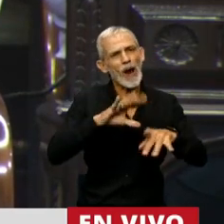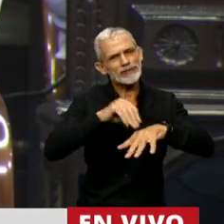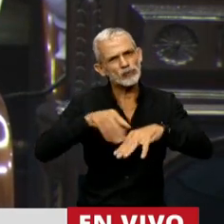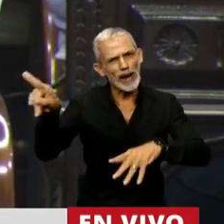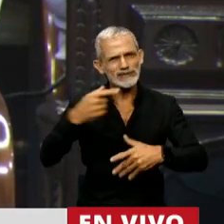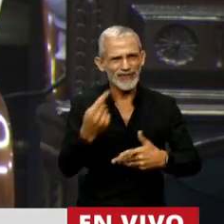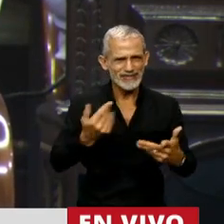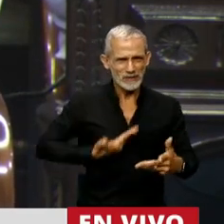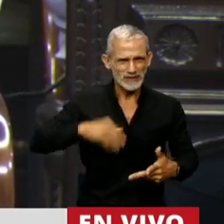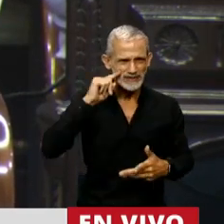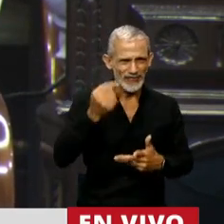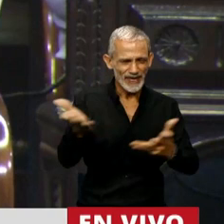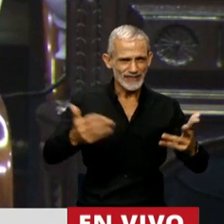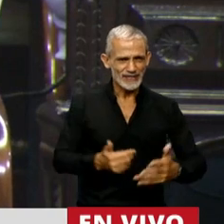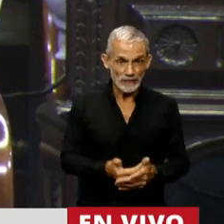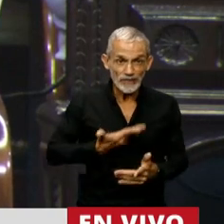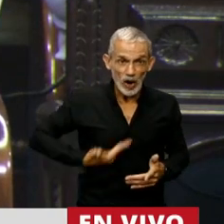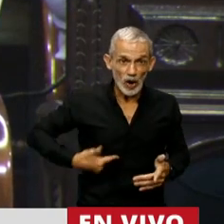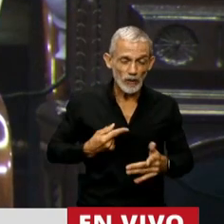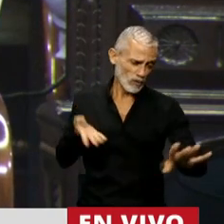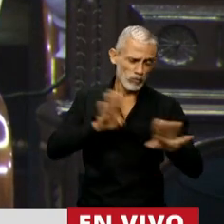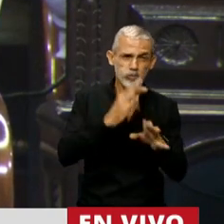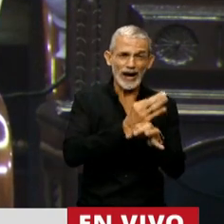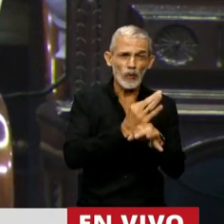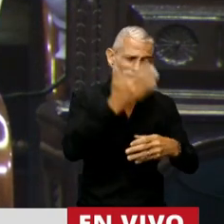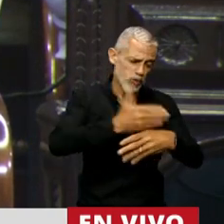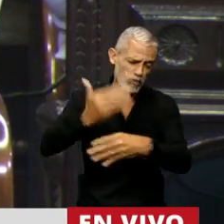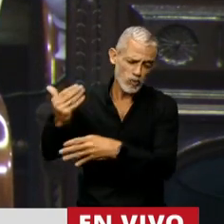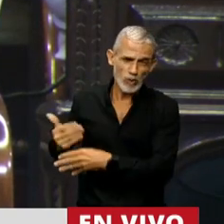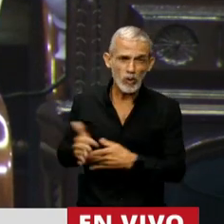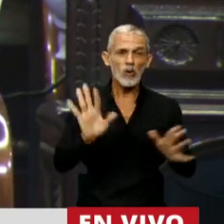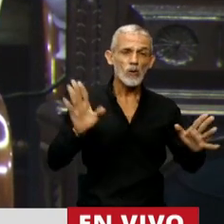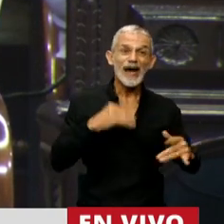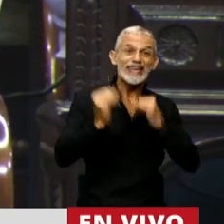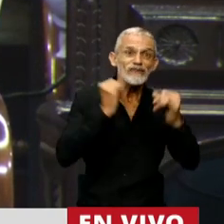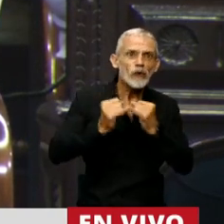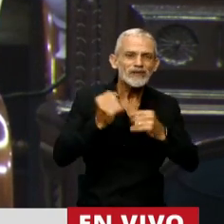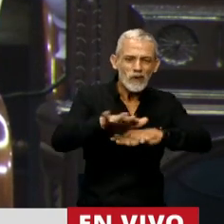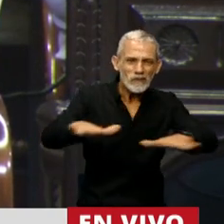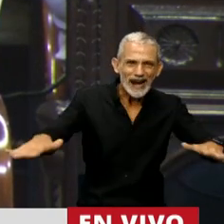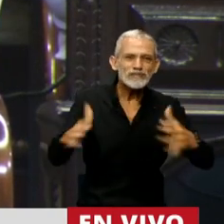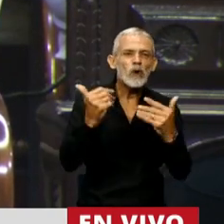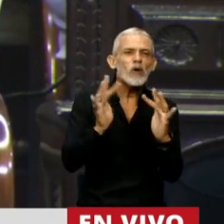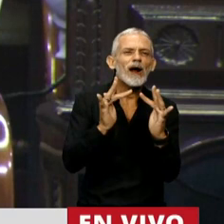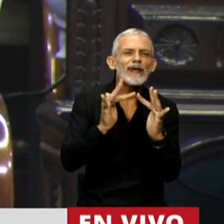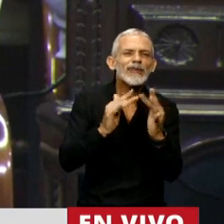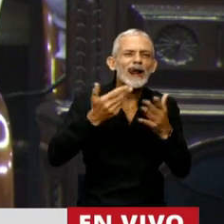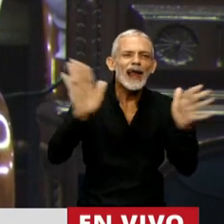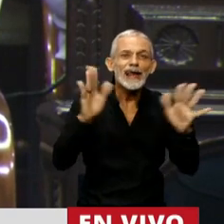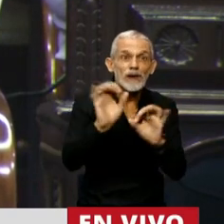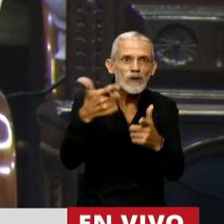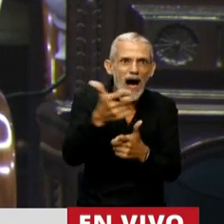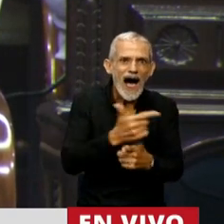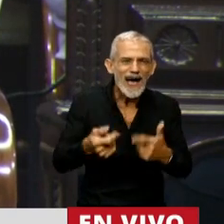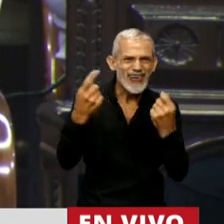decía el presidente Fernández. El gobierno cerró las escuelas, se negó a liberar los datos para que los chicos pudiesen acceder a las plataformas